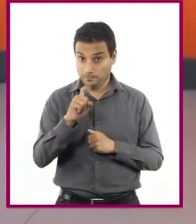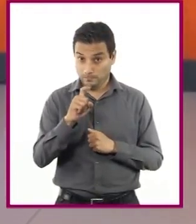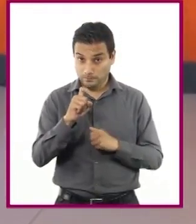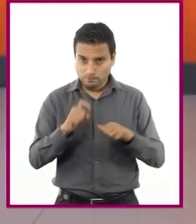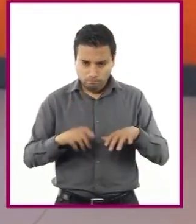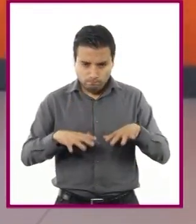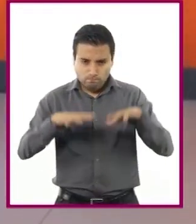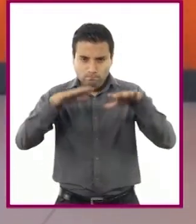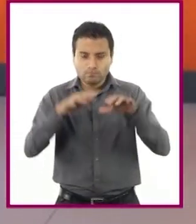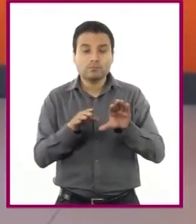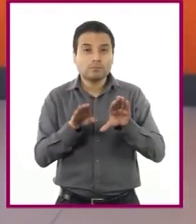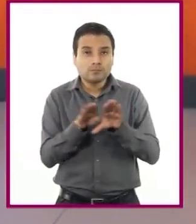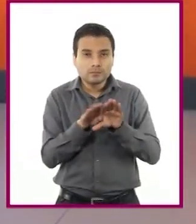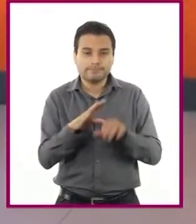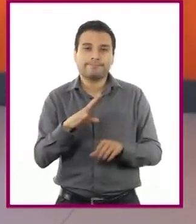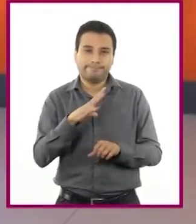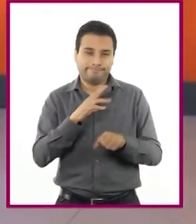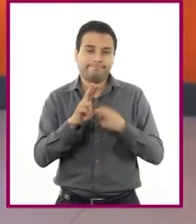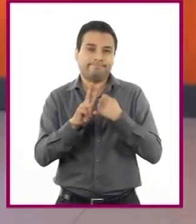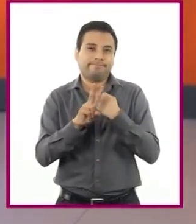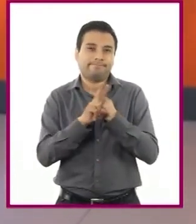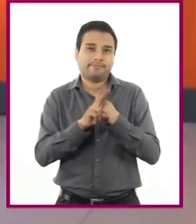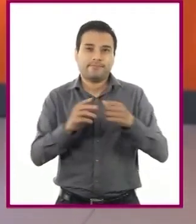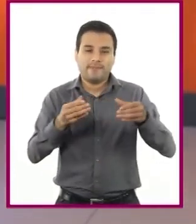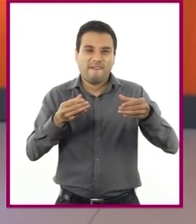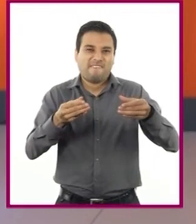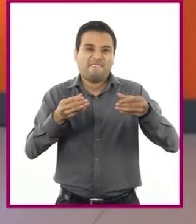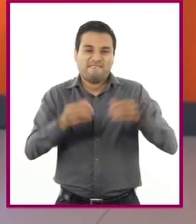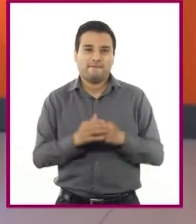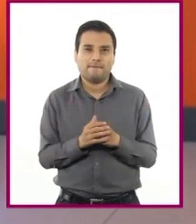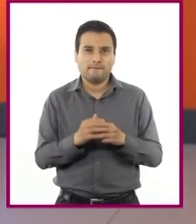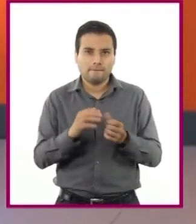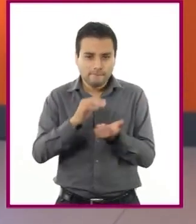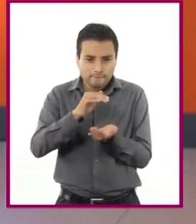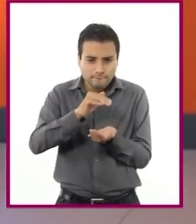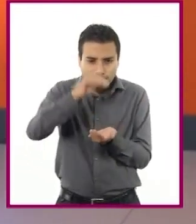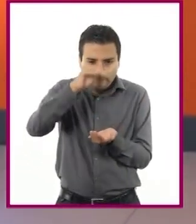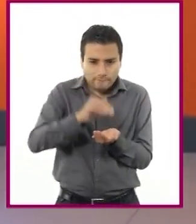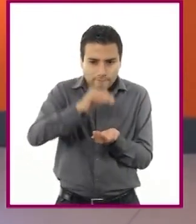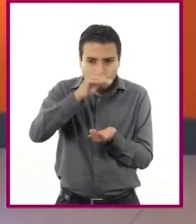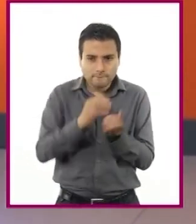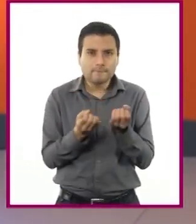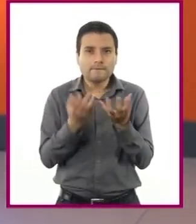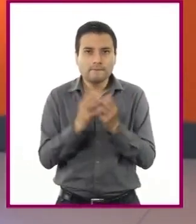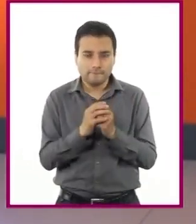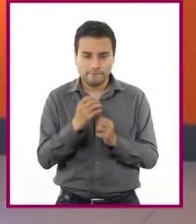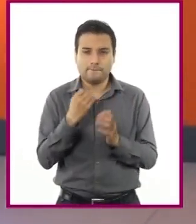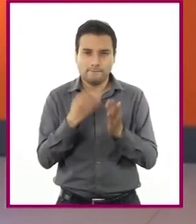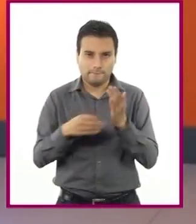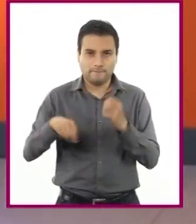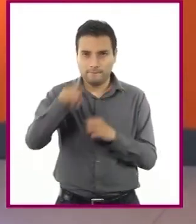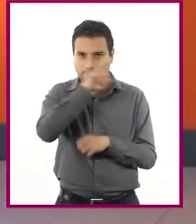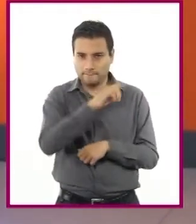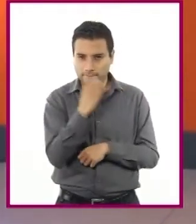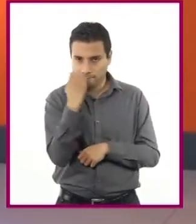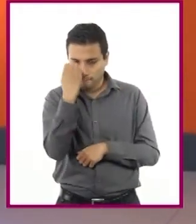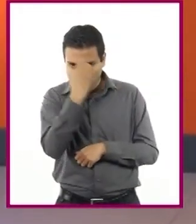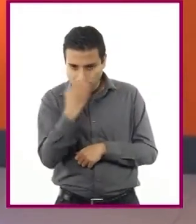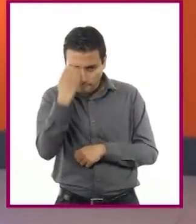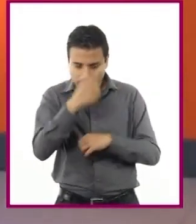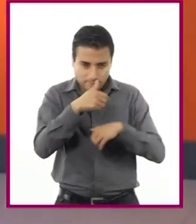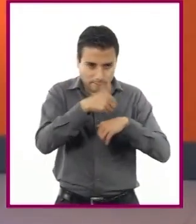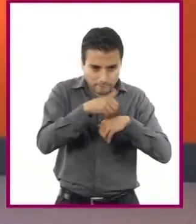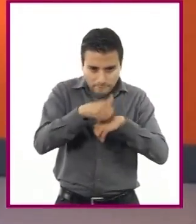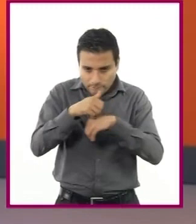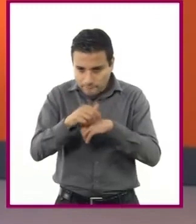con vidrio grueso, así que para calcular su capacidad es necesario que se tomen las medidas internas de manera que